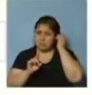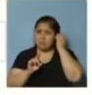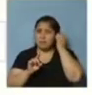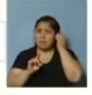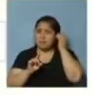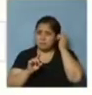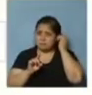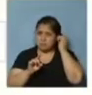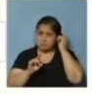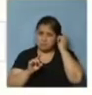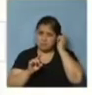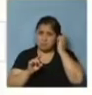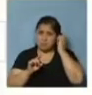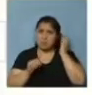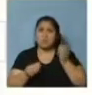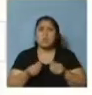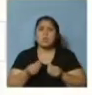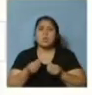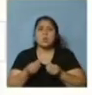la enfermedad?